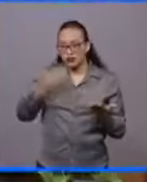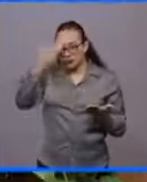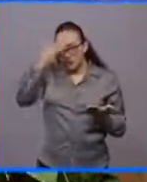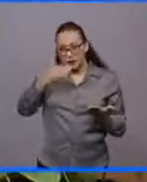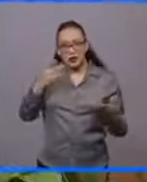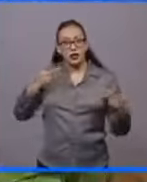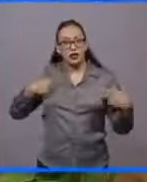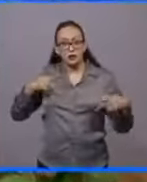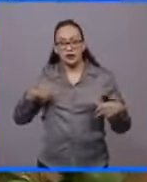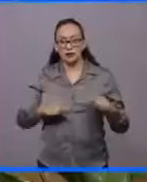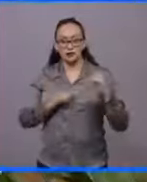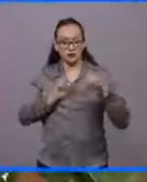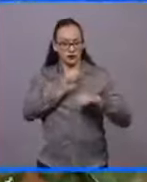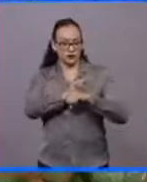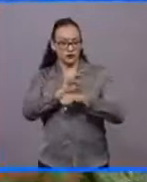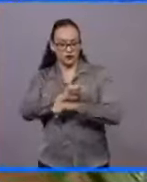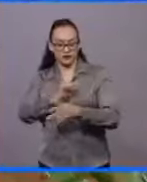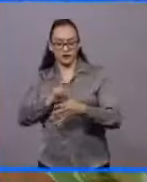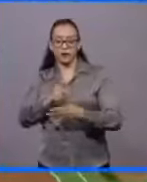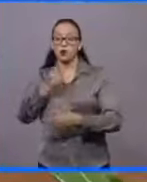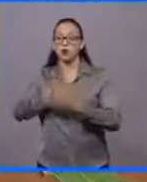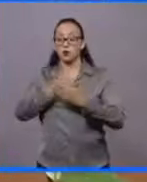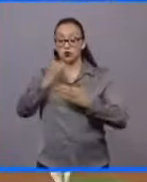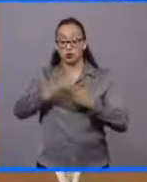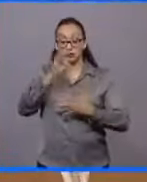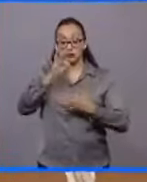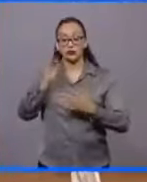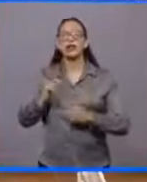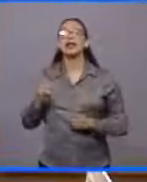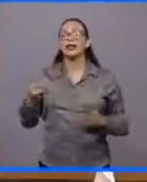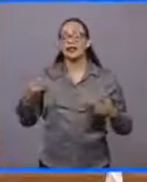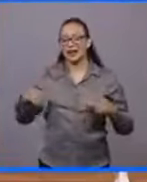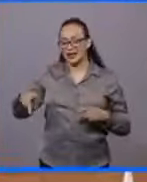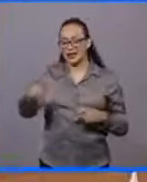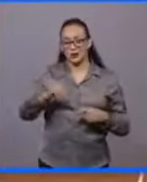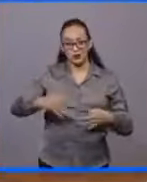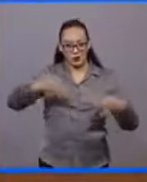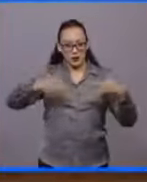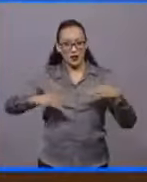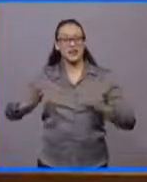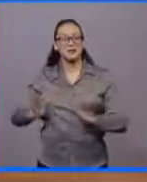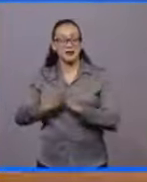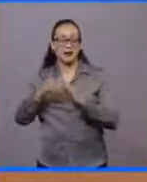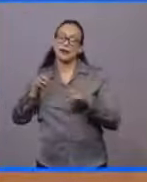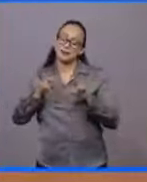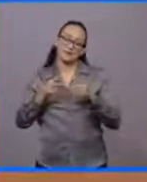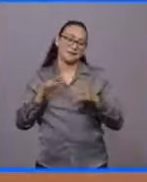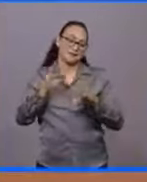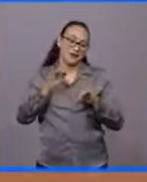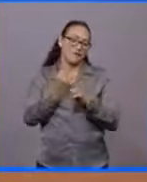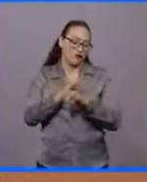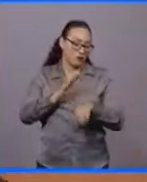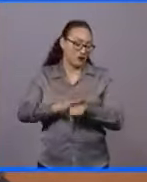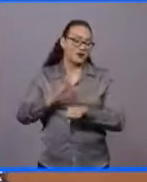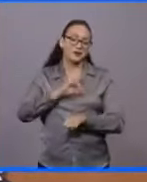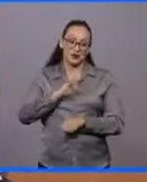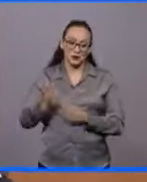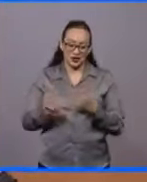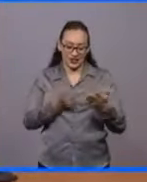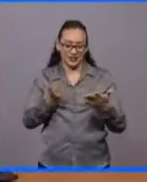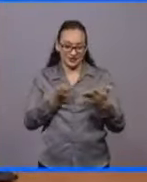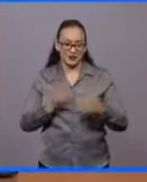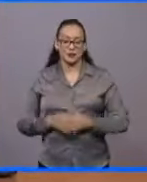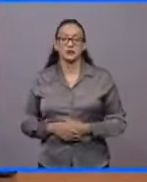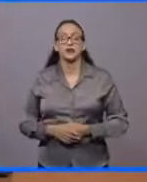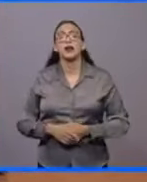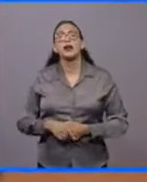de personas observadoras, los proyectos a elegir y la participación de los pueblos originarios, entre otras interrogantes. Para